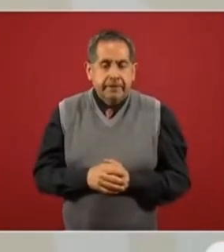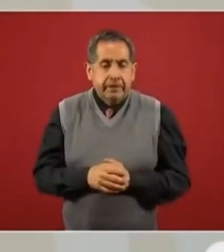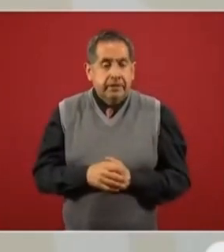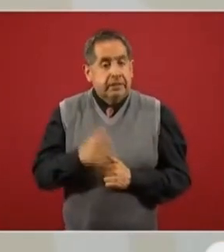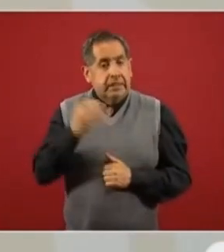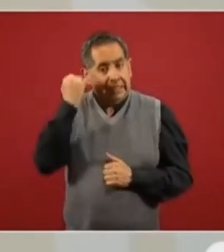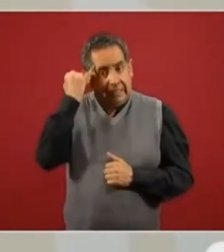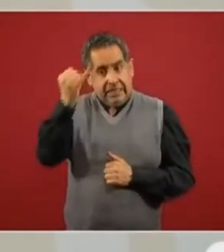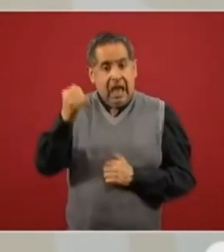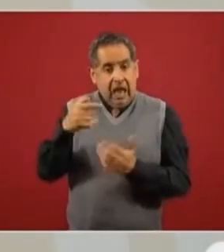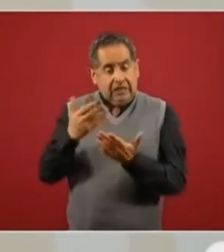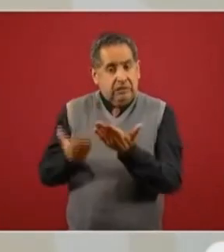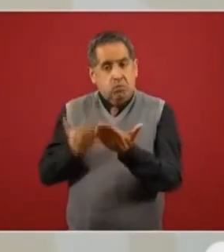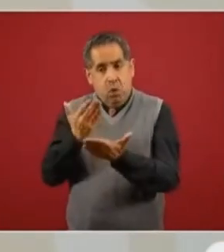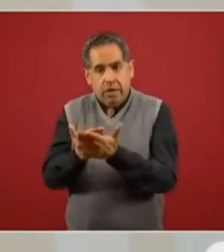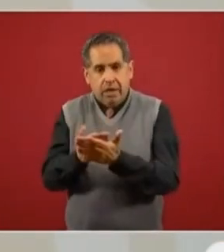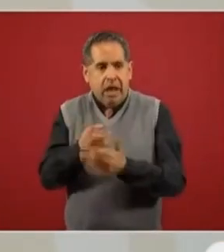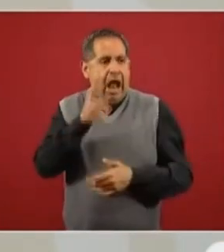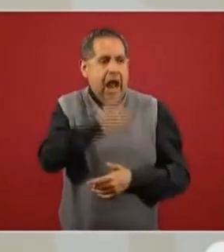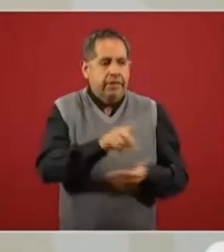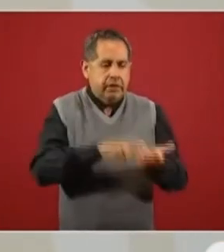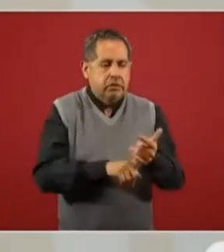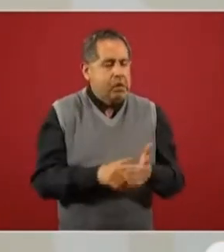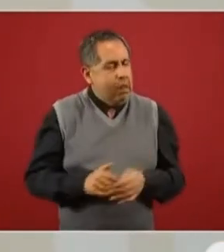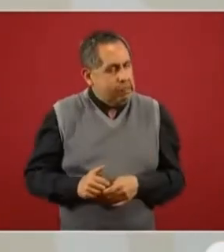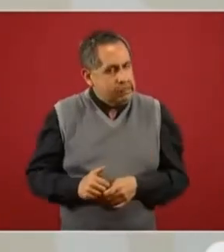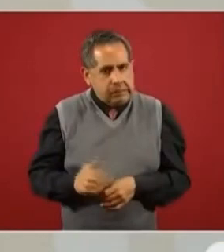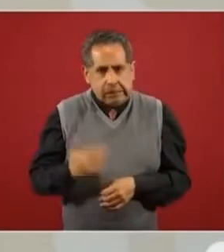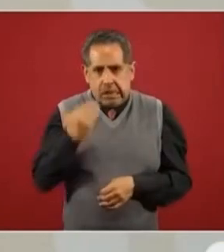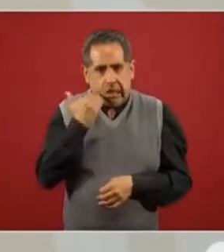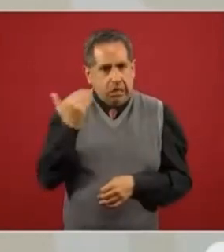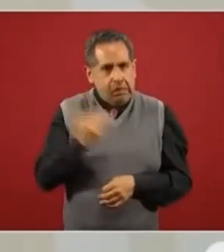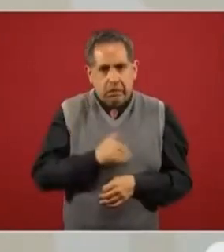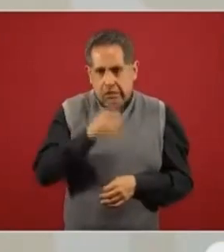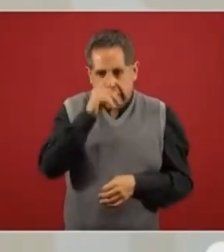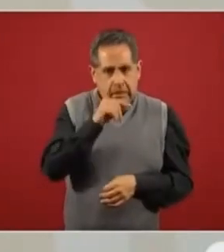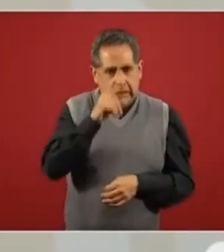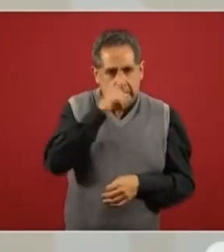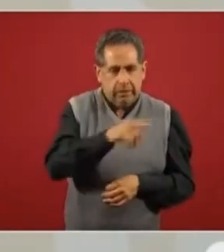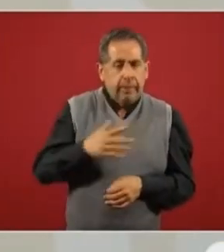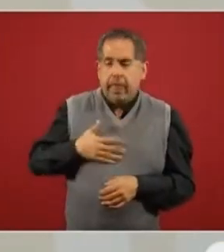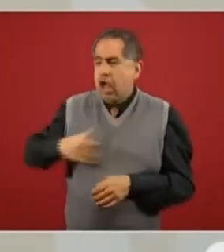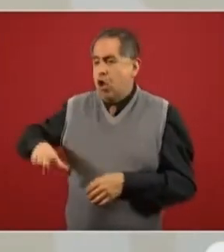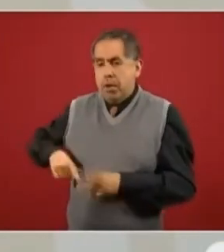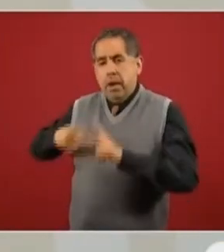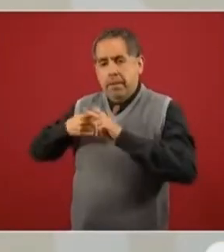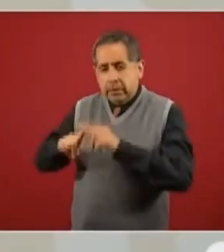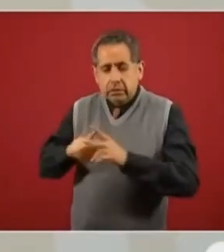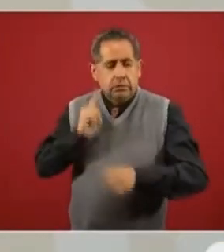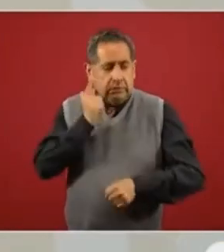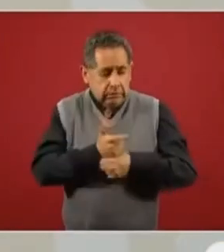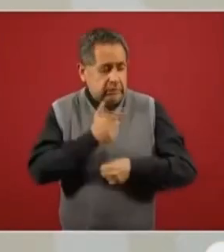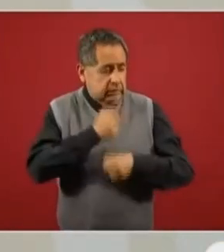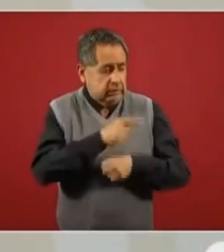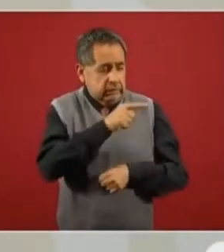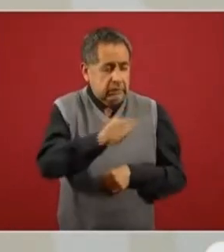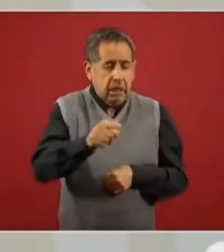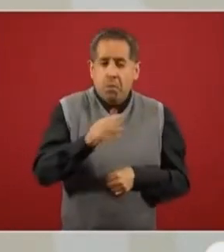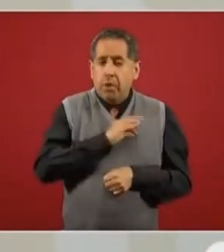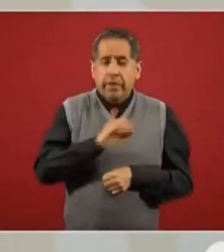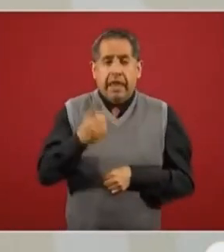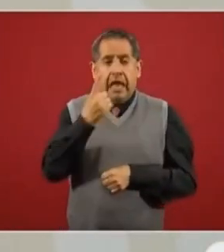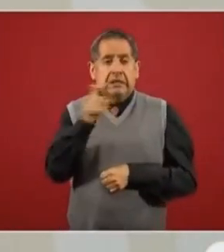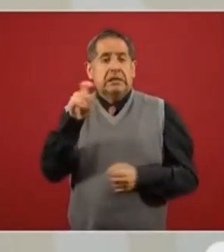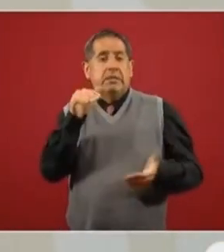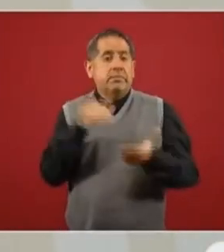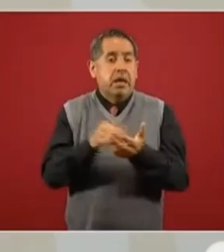La idea es muy buena, la práctica tiene sus grandes deficiencias, y cuando empezamos en este gobierno identificamos casi 100,000